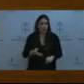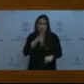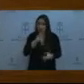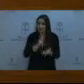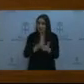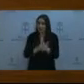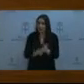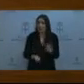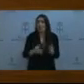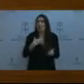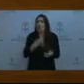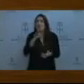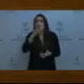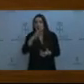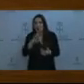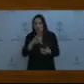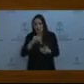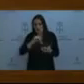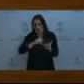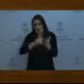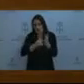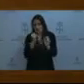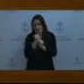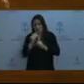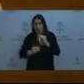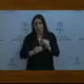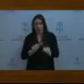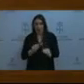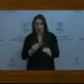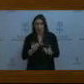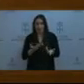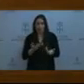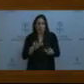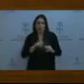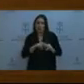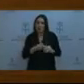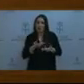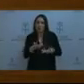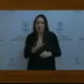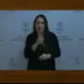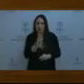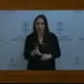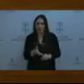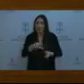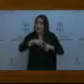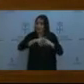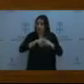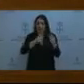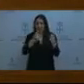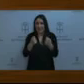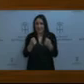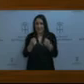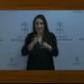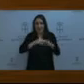llegar a los diferentes ayuntamientos. Y lo cierto es que una herramienta necesaria, como decía al principio de mi intervención, de